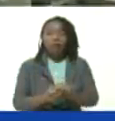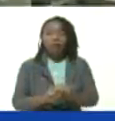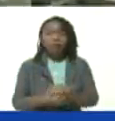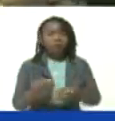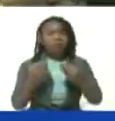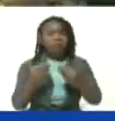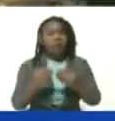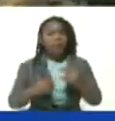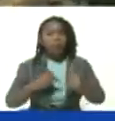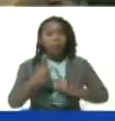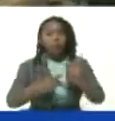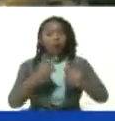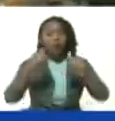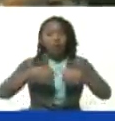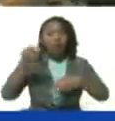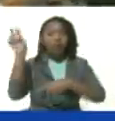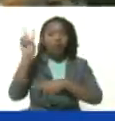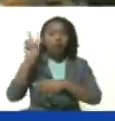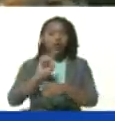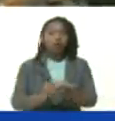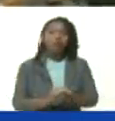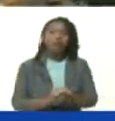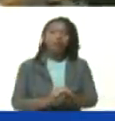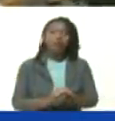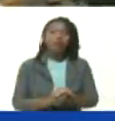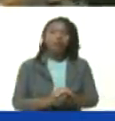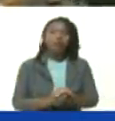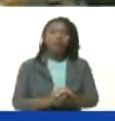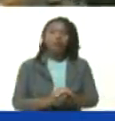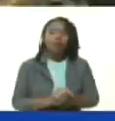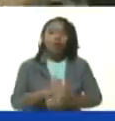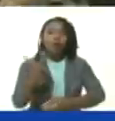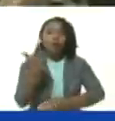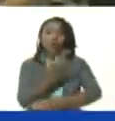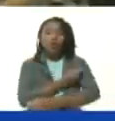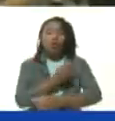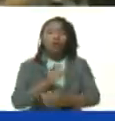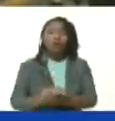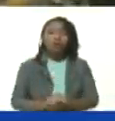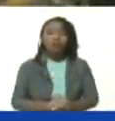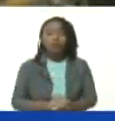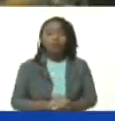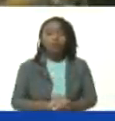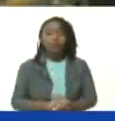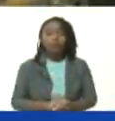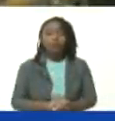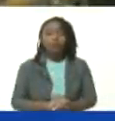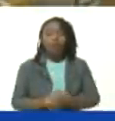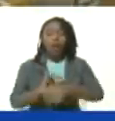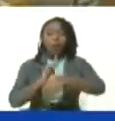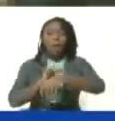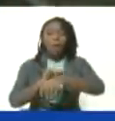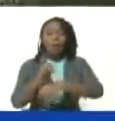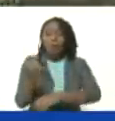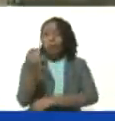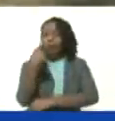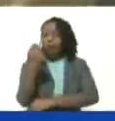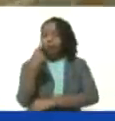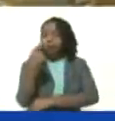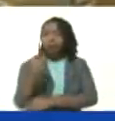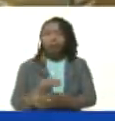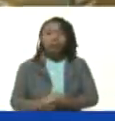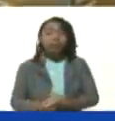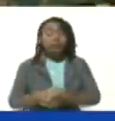para producir en Venezuela las vacunas y los medicamentos